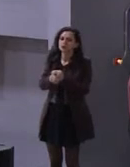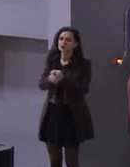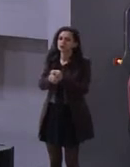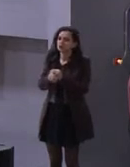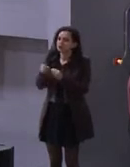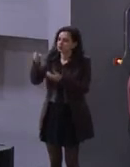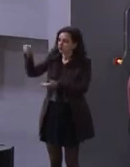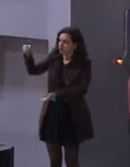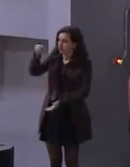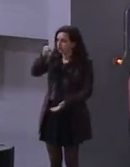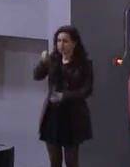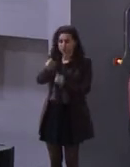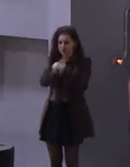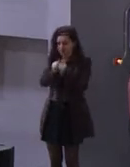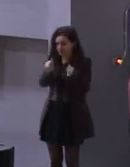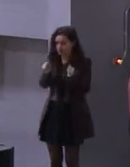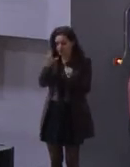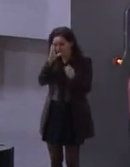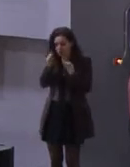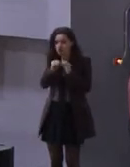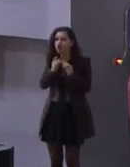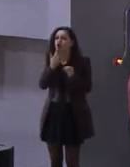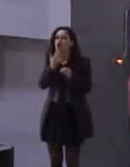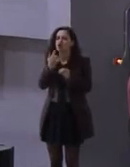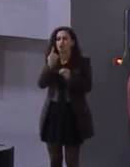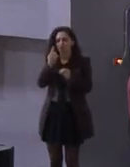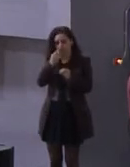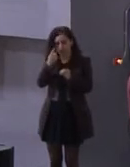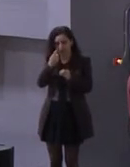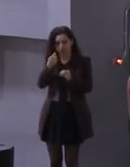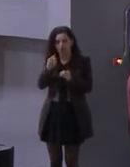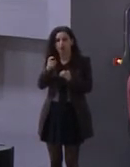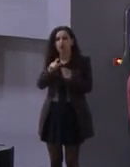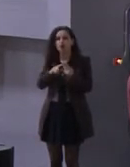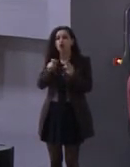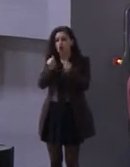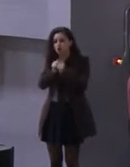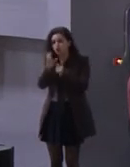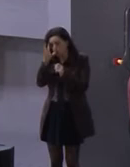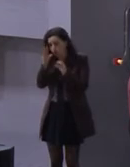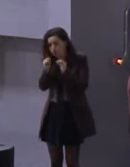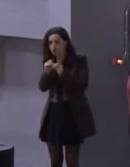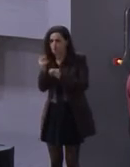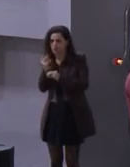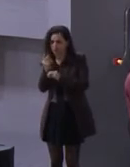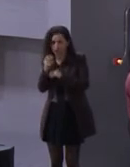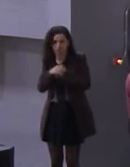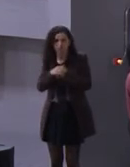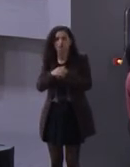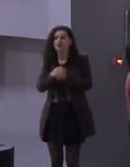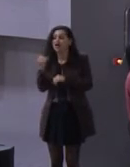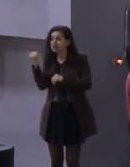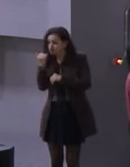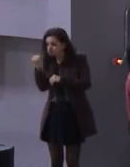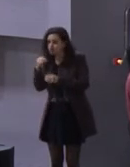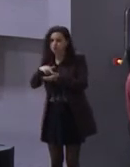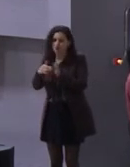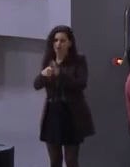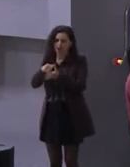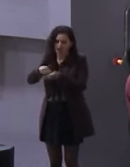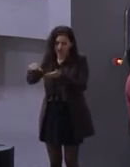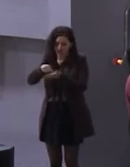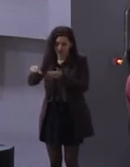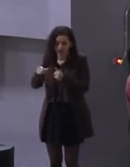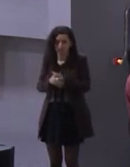la transferencia sin acuerdo en gris y en verde con acuerdo. Y en azul, los gastos que tenemos de funcionamiento. Entonces, fíjese